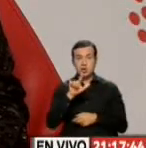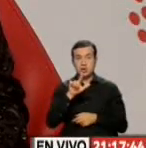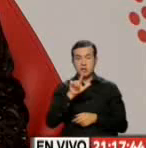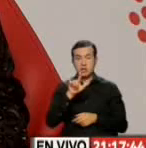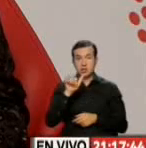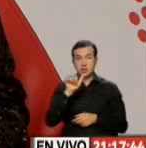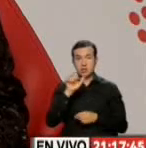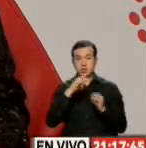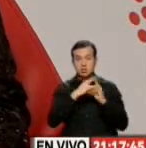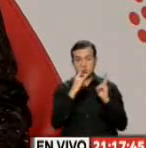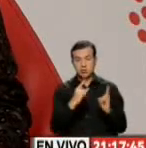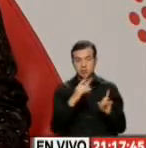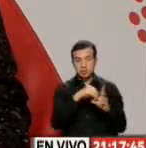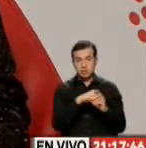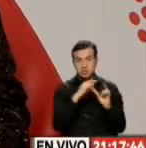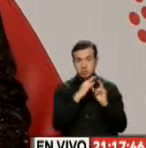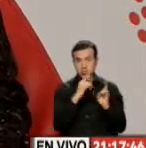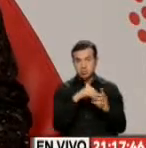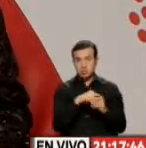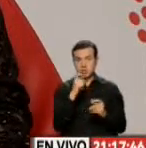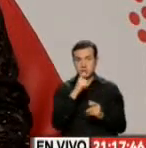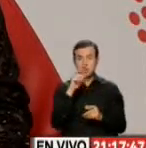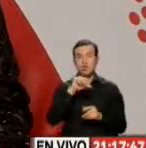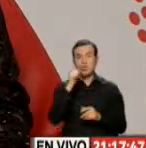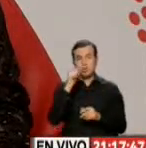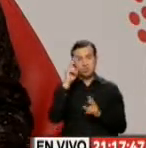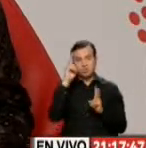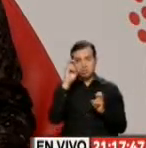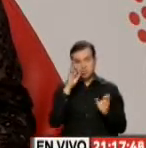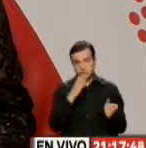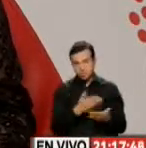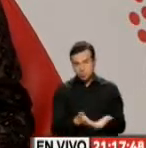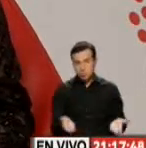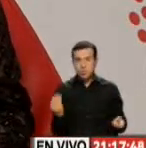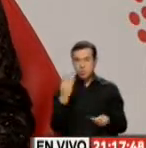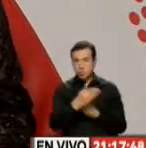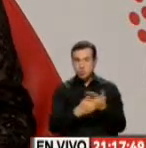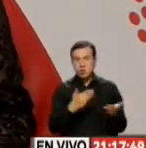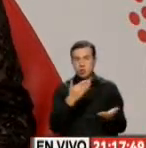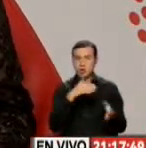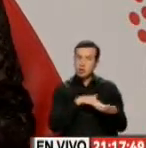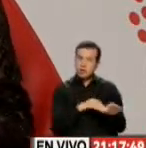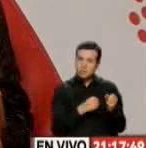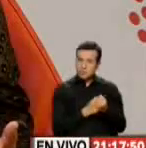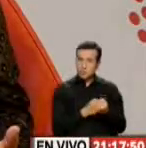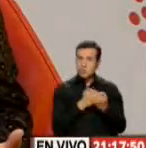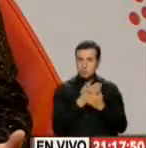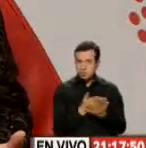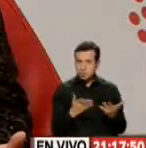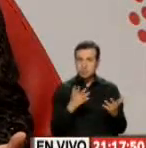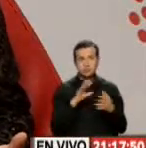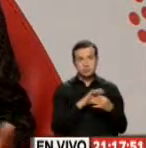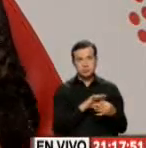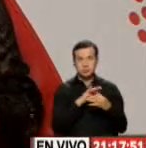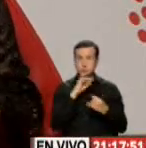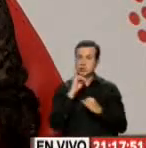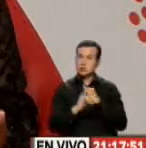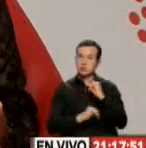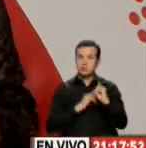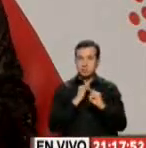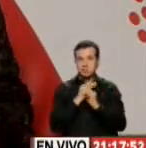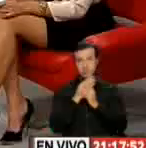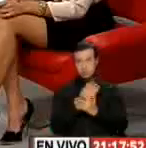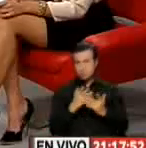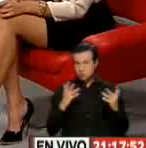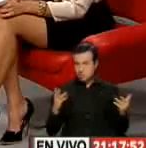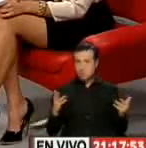un campamento, pero ese campamento requiere de otro tipo de cosas, de otro tipo de garantías. Y para eso es la cooperación internacional, para eso